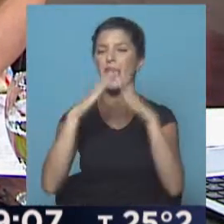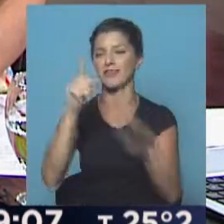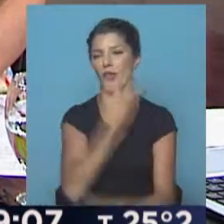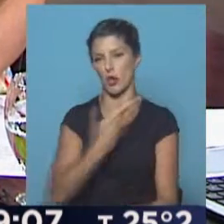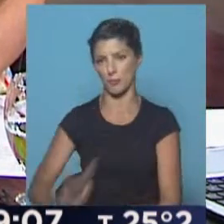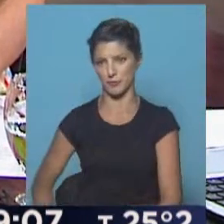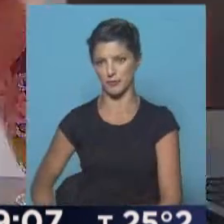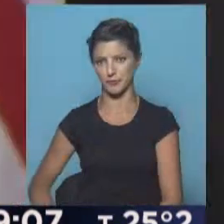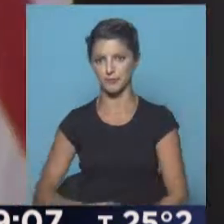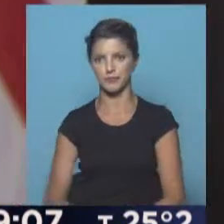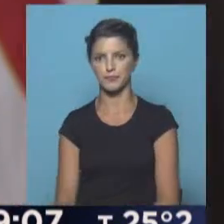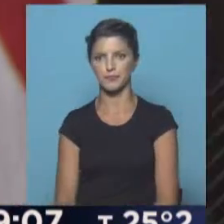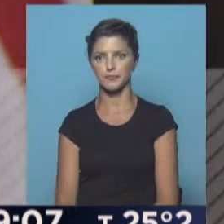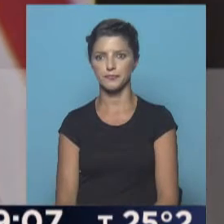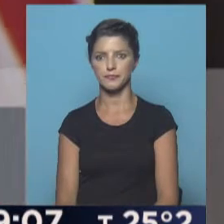Blanca.